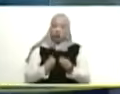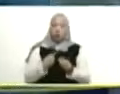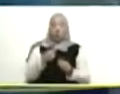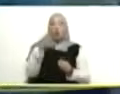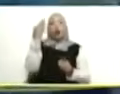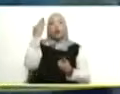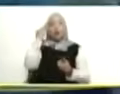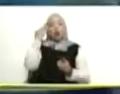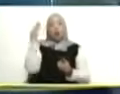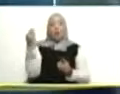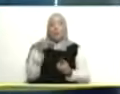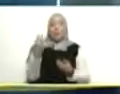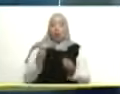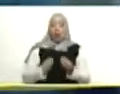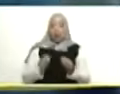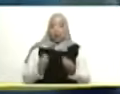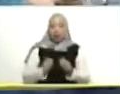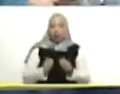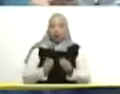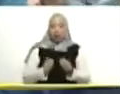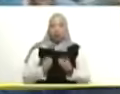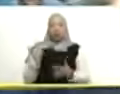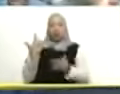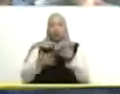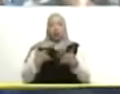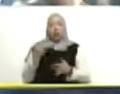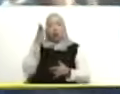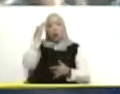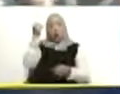vean la magia de la vida, la magia de